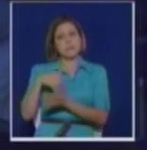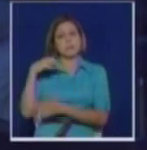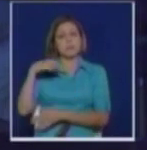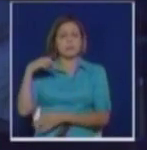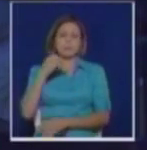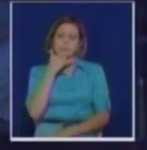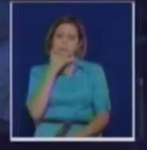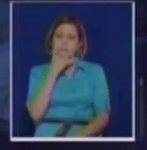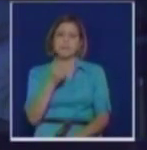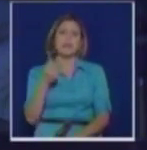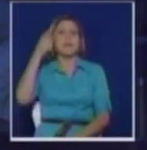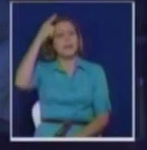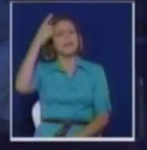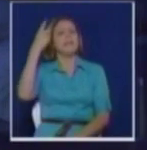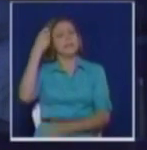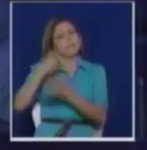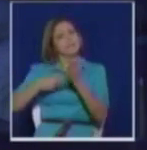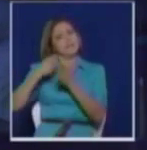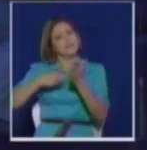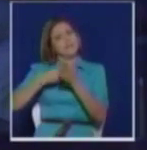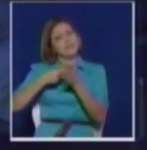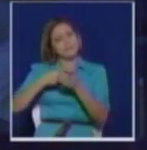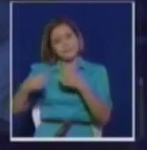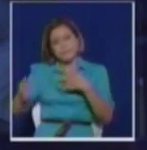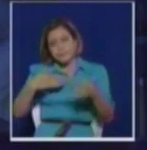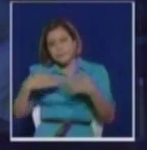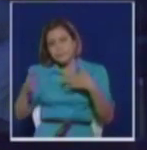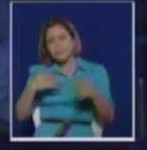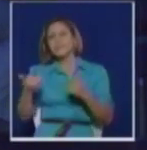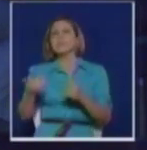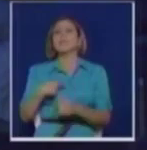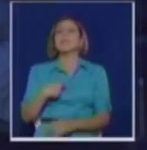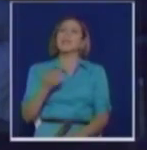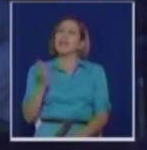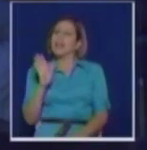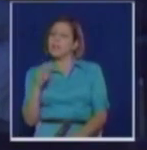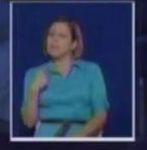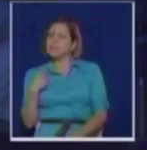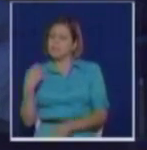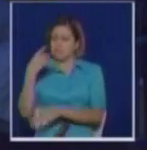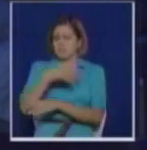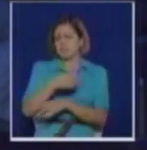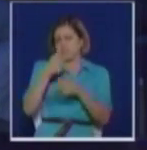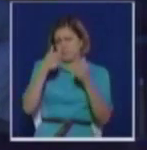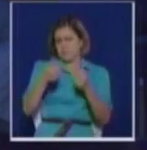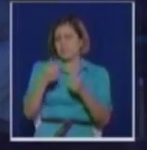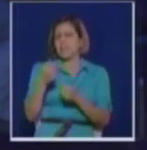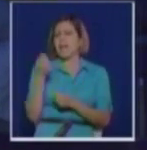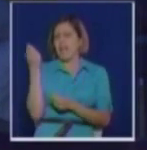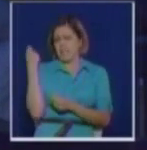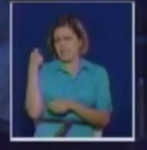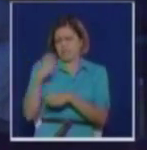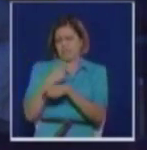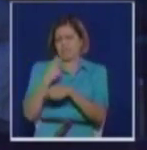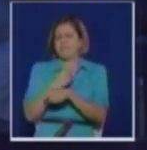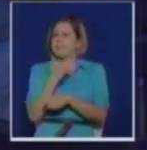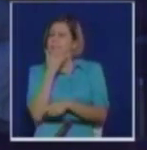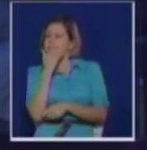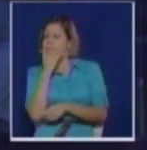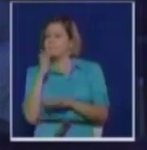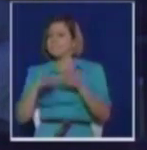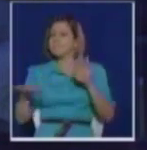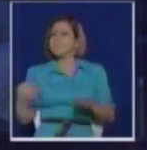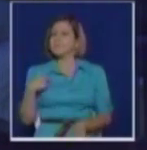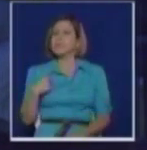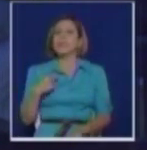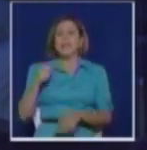tiene cosas que reparar en su manera de jugar. El equipo doblegó a su adversario ayer en el Pascual, pero dejó muy en claro que